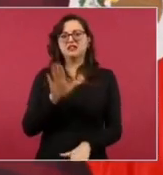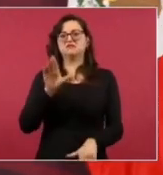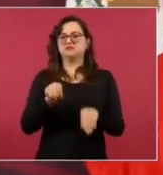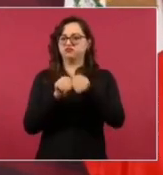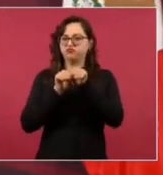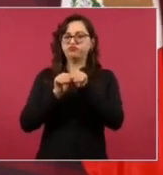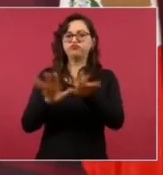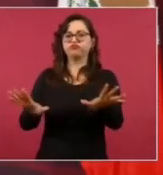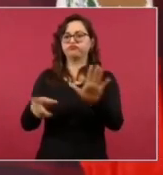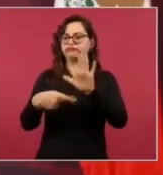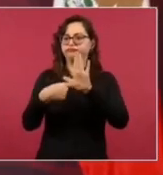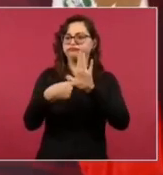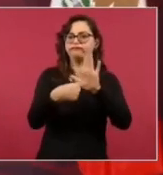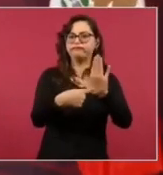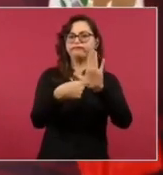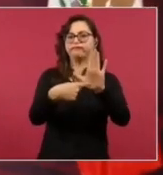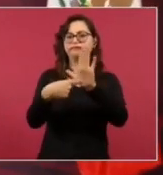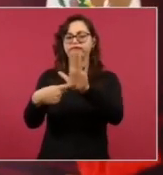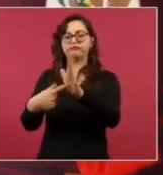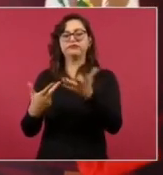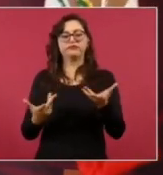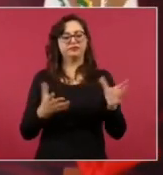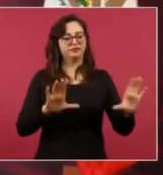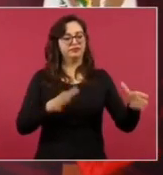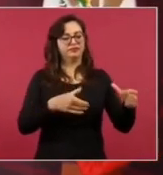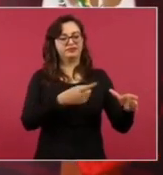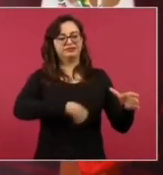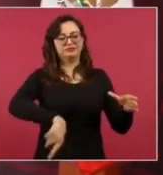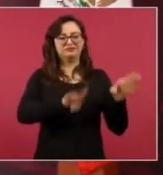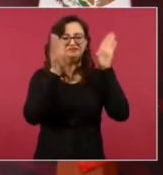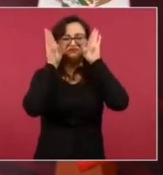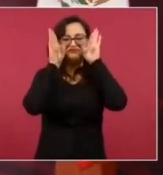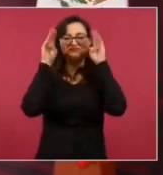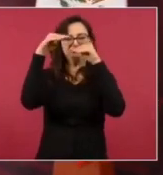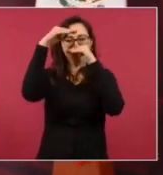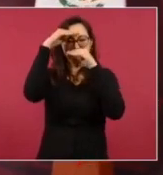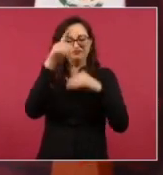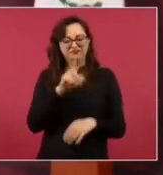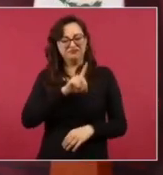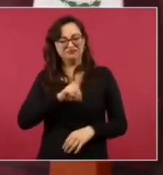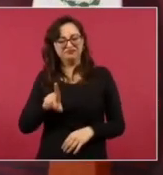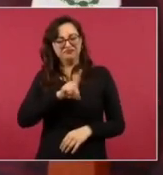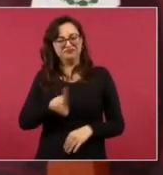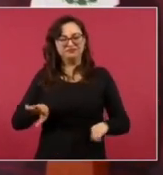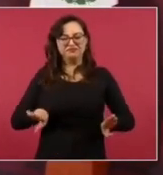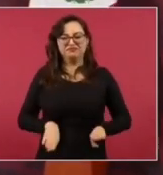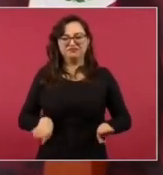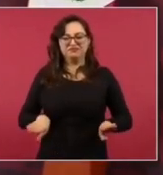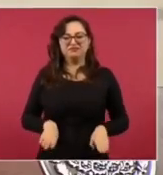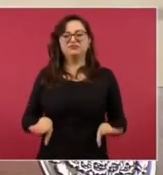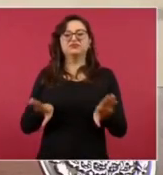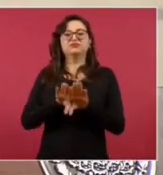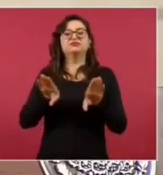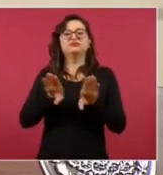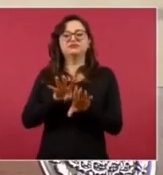lo que significa el conservadurismo, la derecha, su hipocresía.